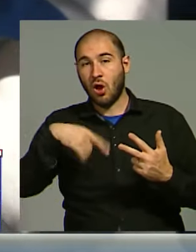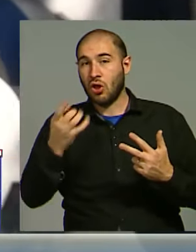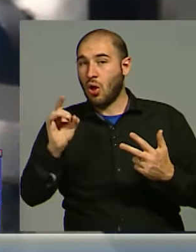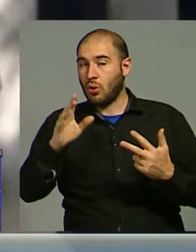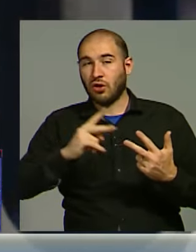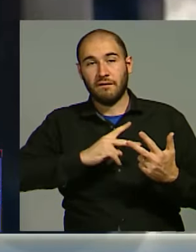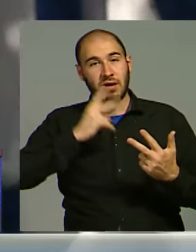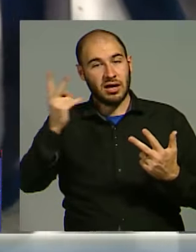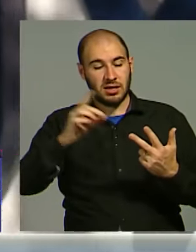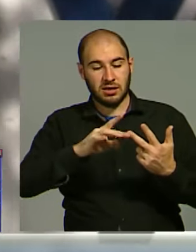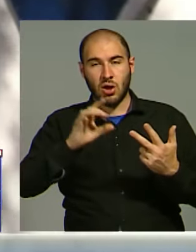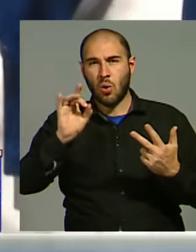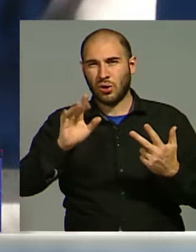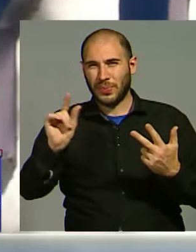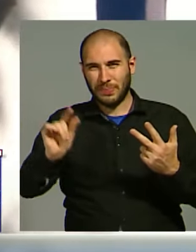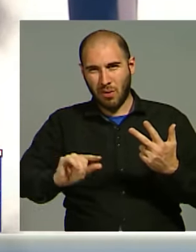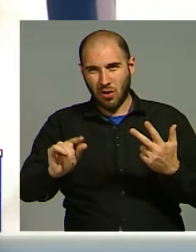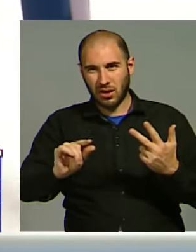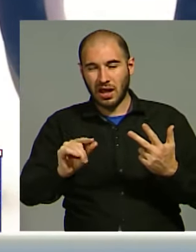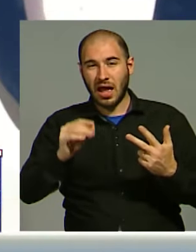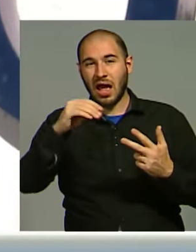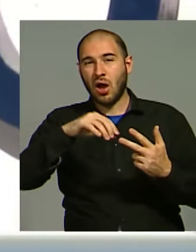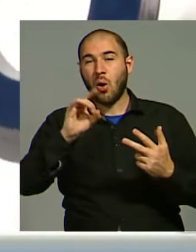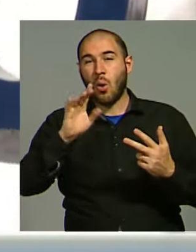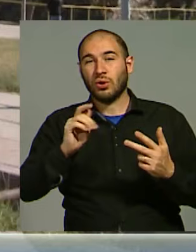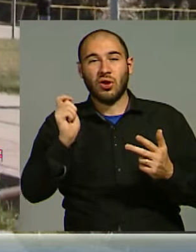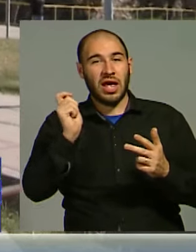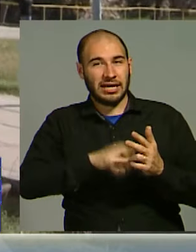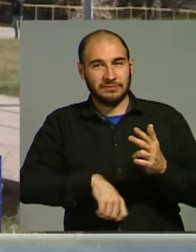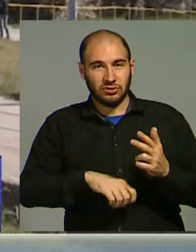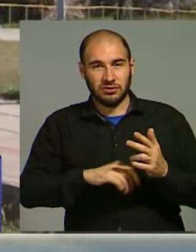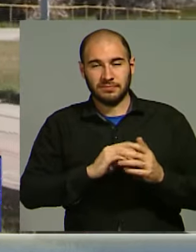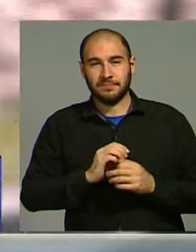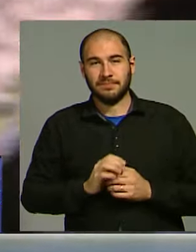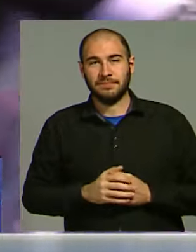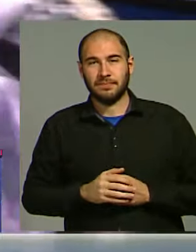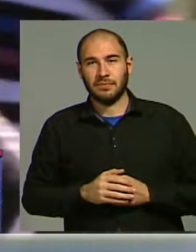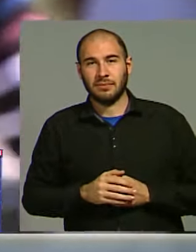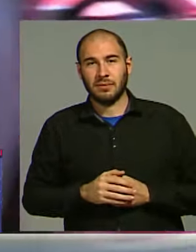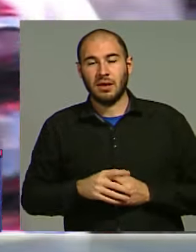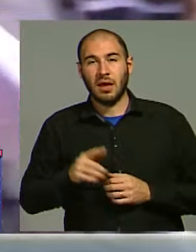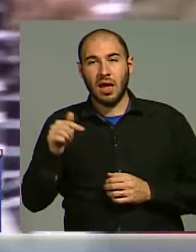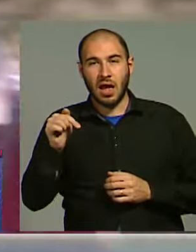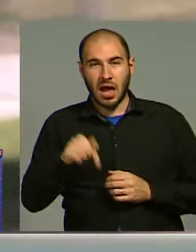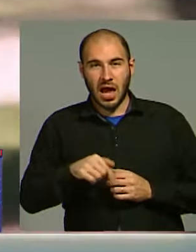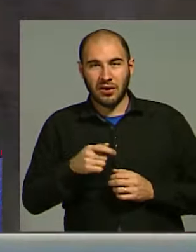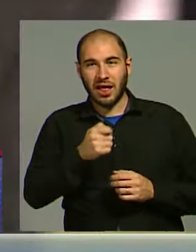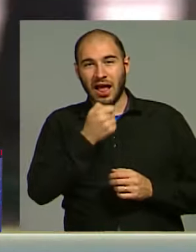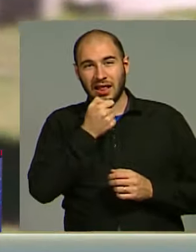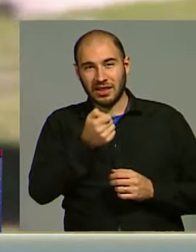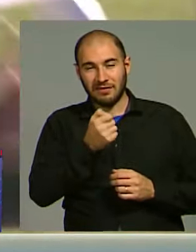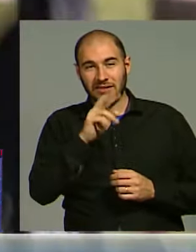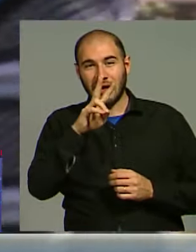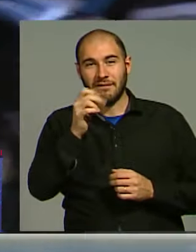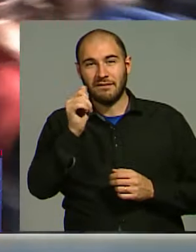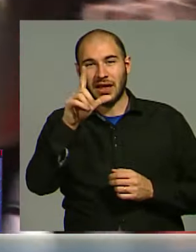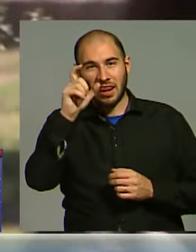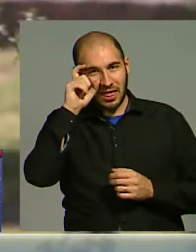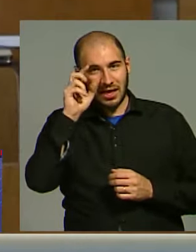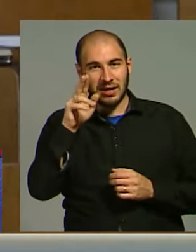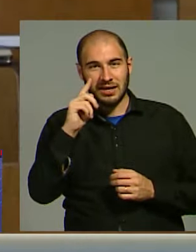pasaje y otras que son muy pocas que incluyen nada más matrícula, ¿sí? En esta oportunidad hicimos, bueno, una entrevista a Valeria Caroglio,